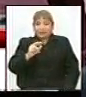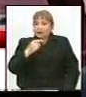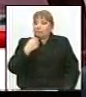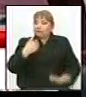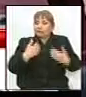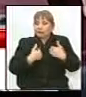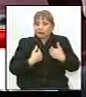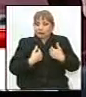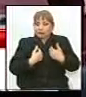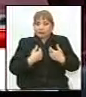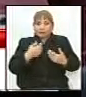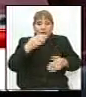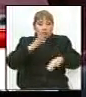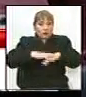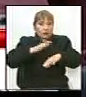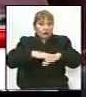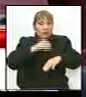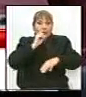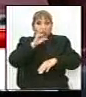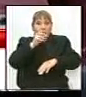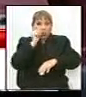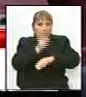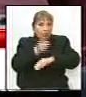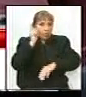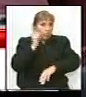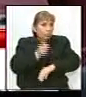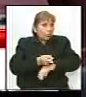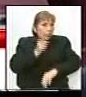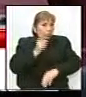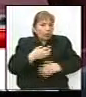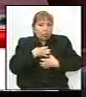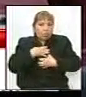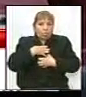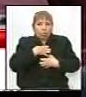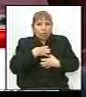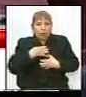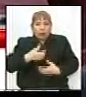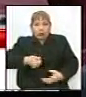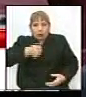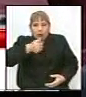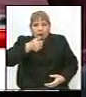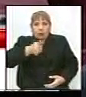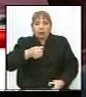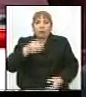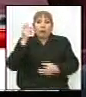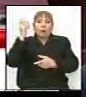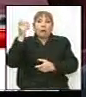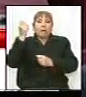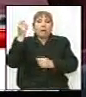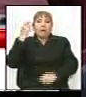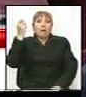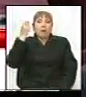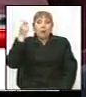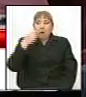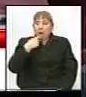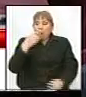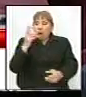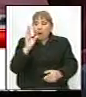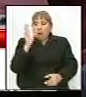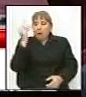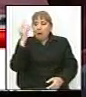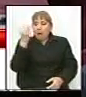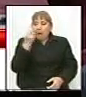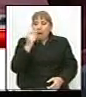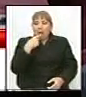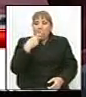tengo denuncias y que existen quejas contra el señor jefe regional de Piura, el señor Mario Elías